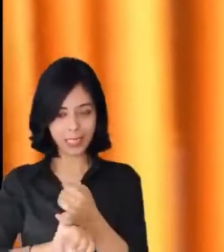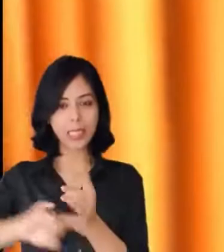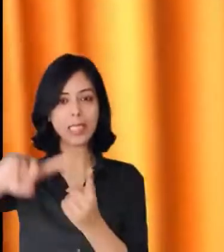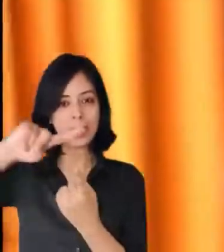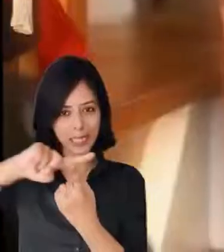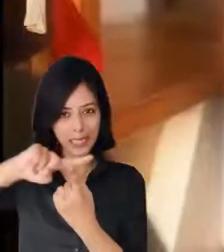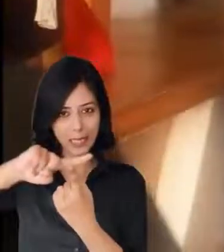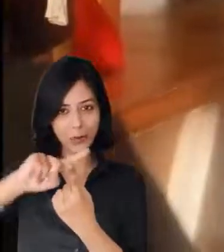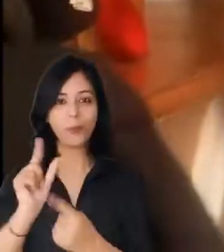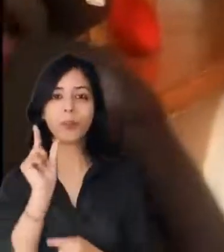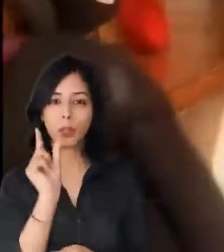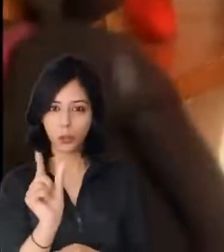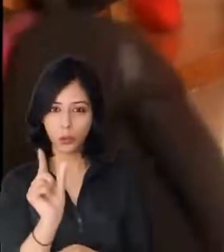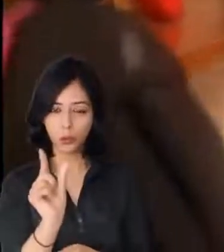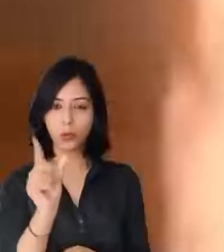preocupada.